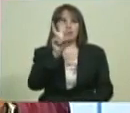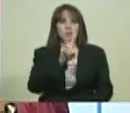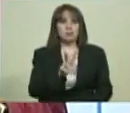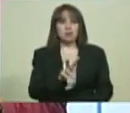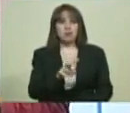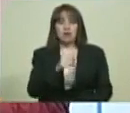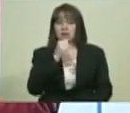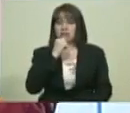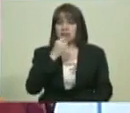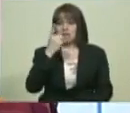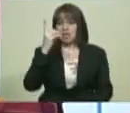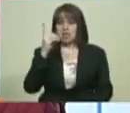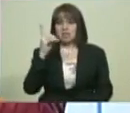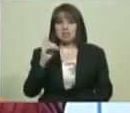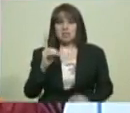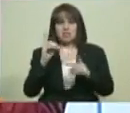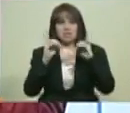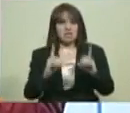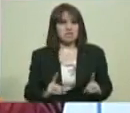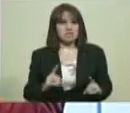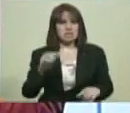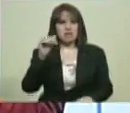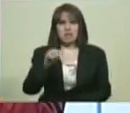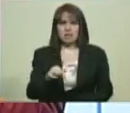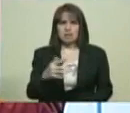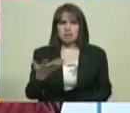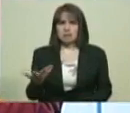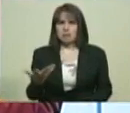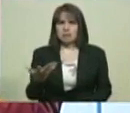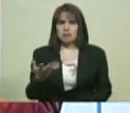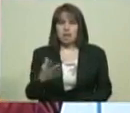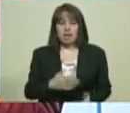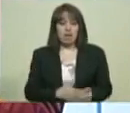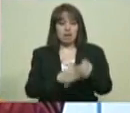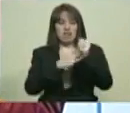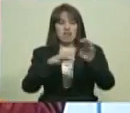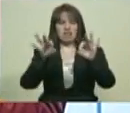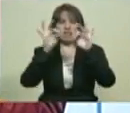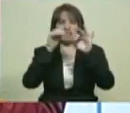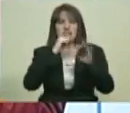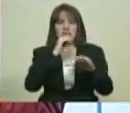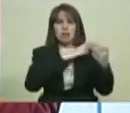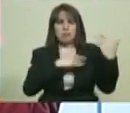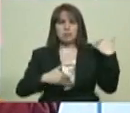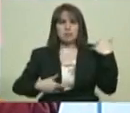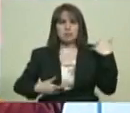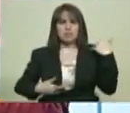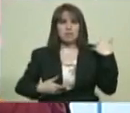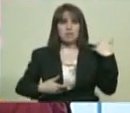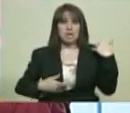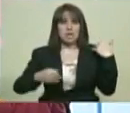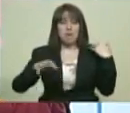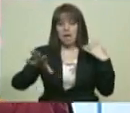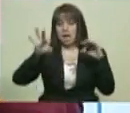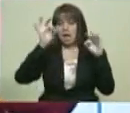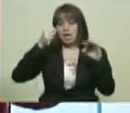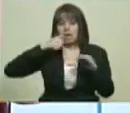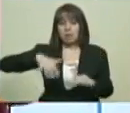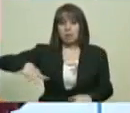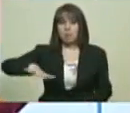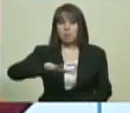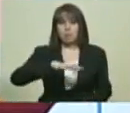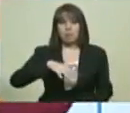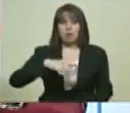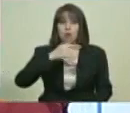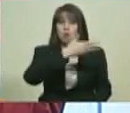¿Quién decide aquí? ¿Quién elige? En nuestra patria elige el pueblo. Ahora le